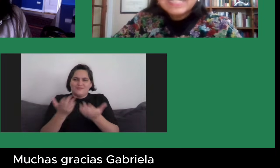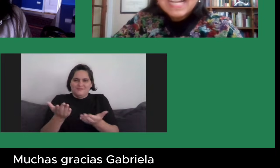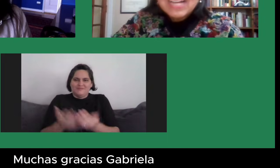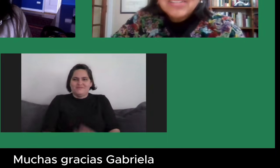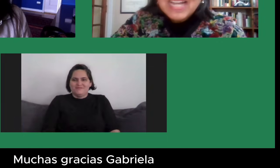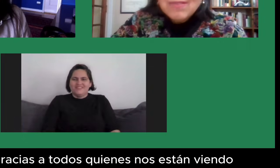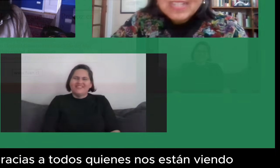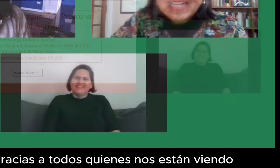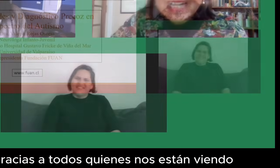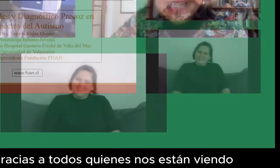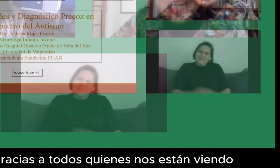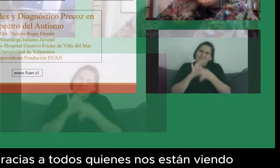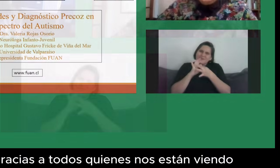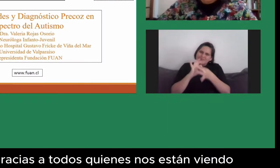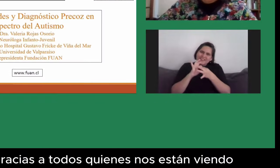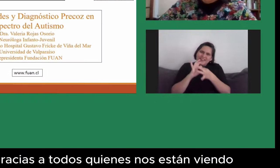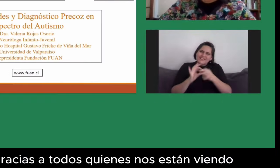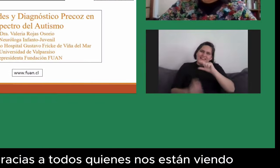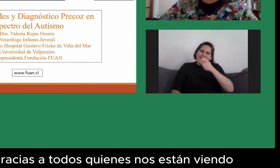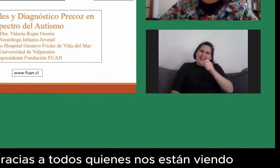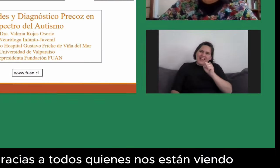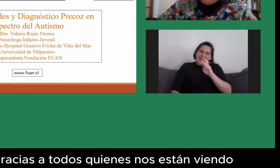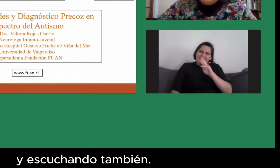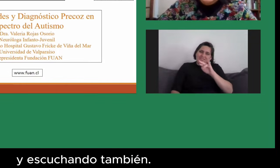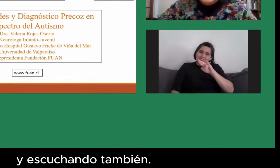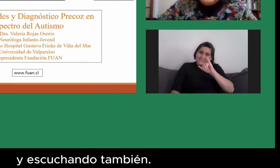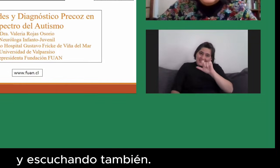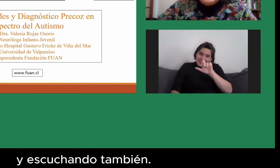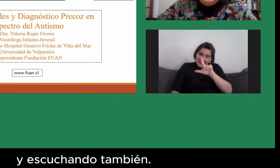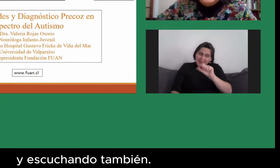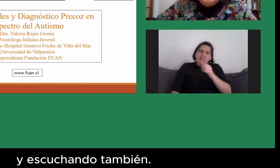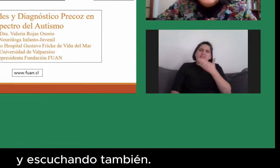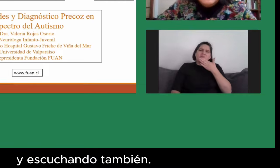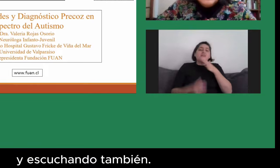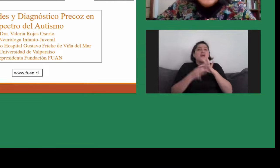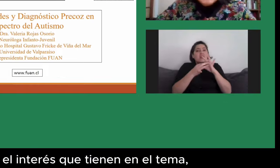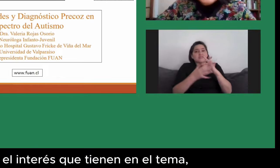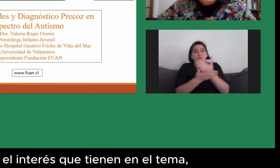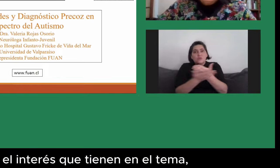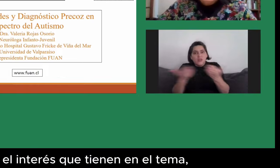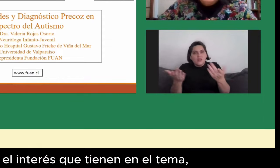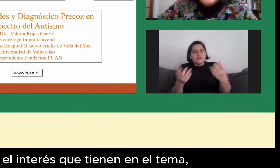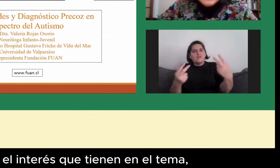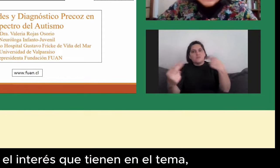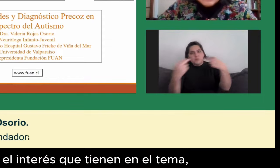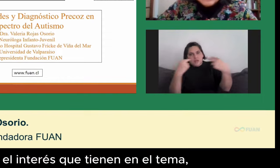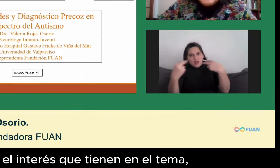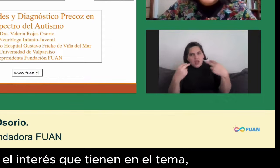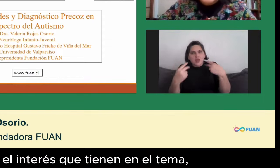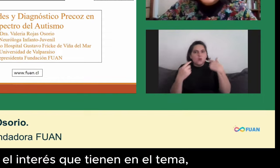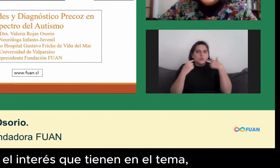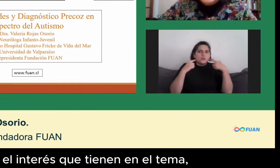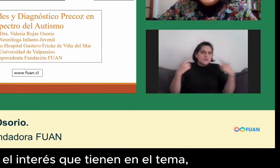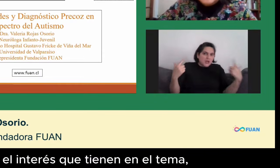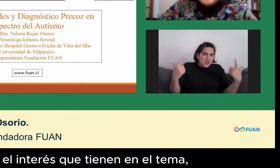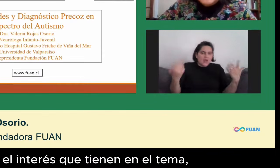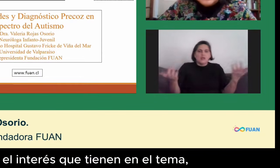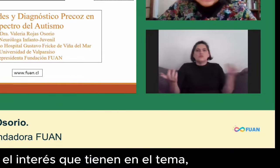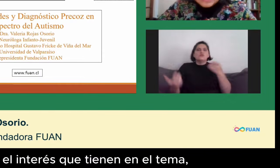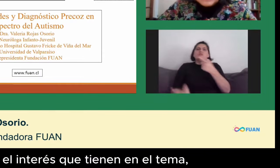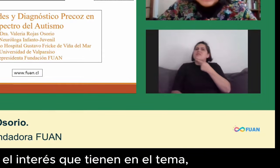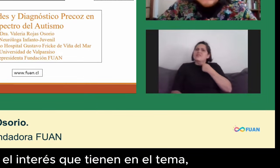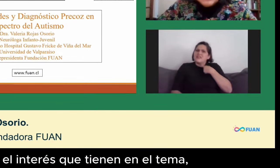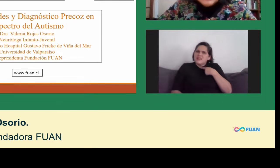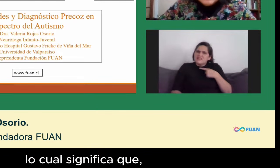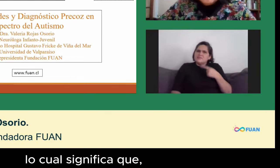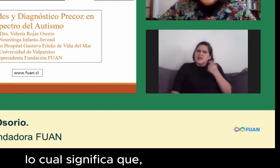Muchas gracias, Gabriela, y muchas gracias a todos quienes nos están viendo y escuchando también por el interés que tienen